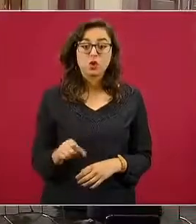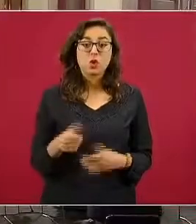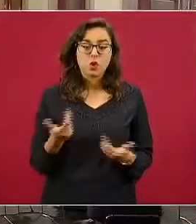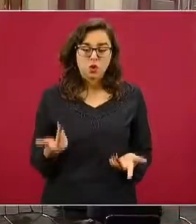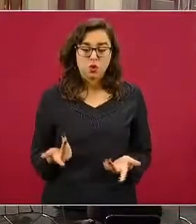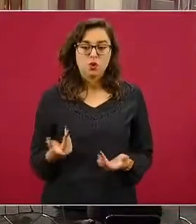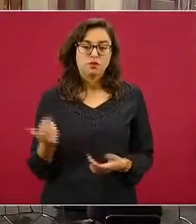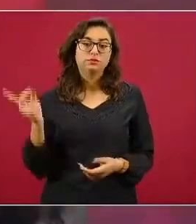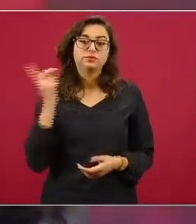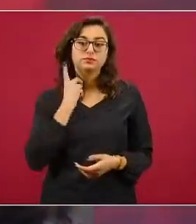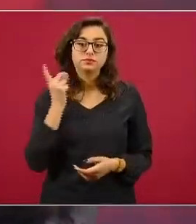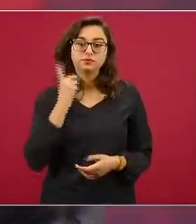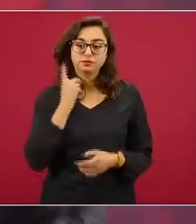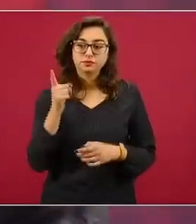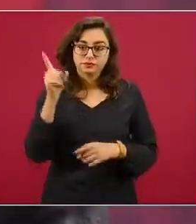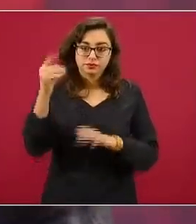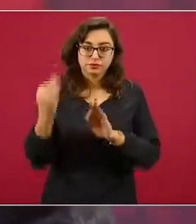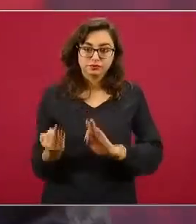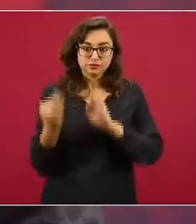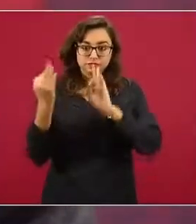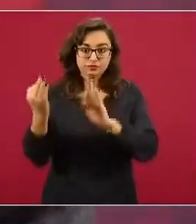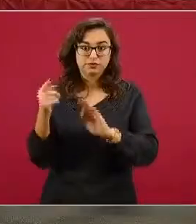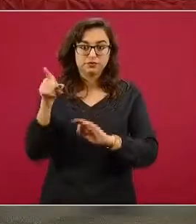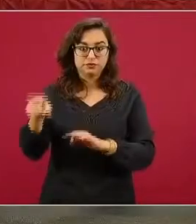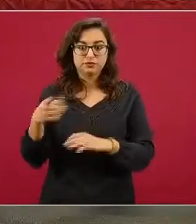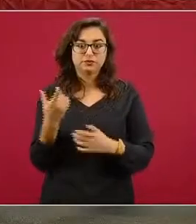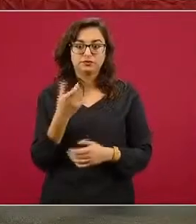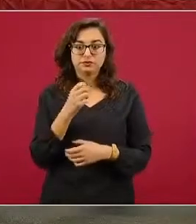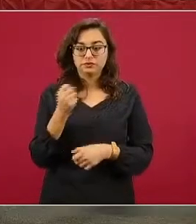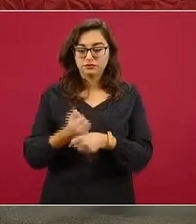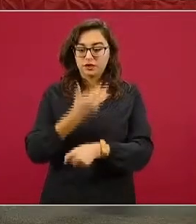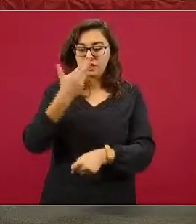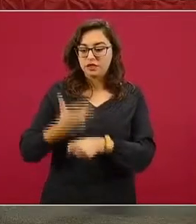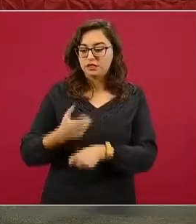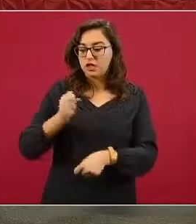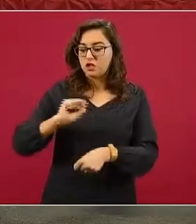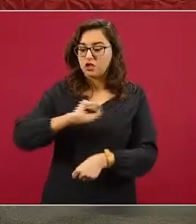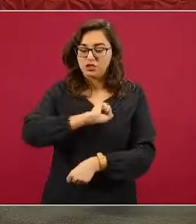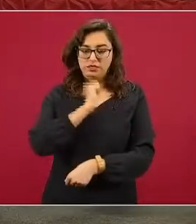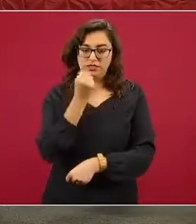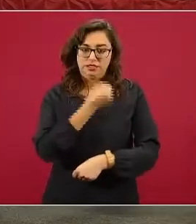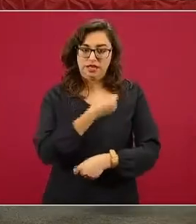que seguramente me van a preguntar, siguen ahí hasta donde tenemos conocimiento,